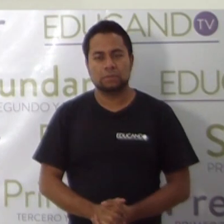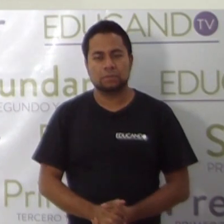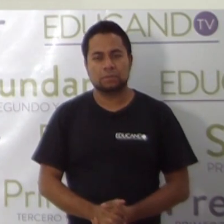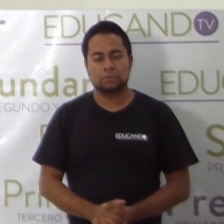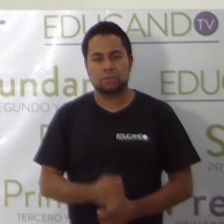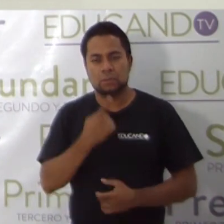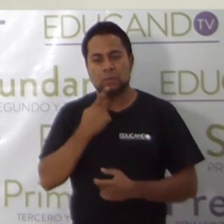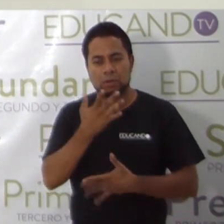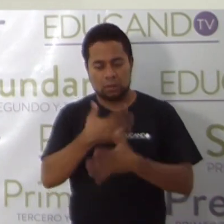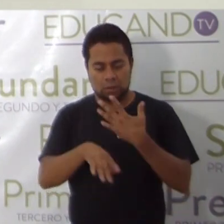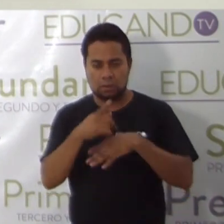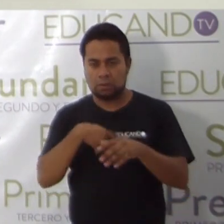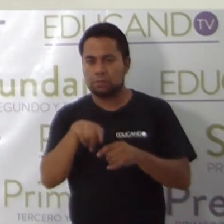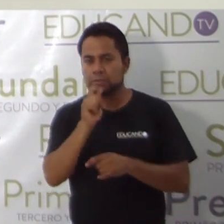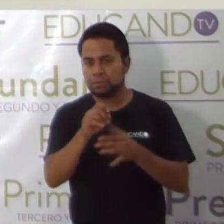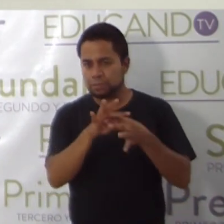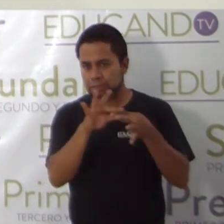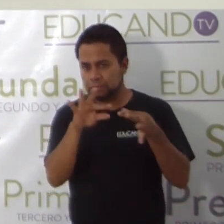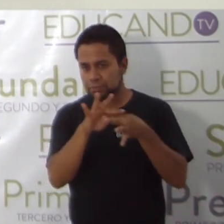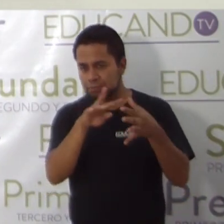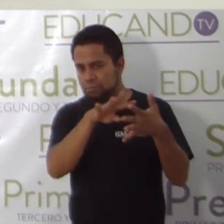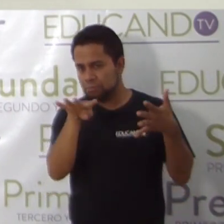¿Qué nos dice la frecuencia absoluta?